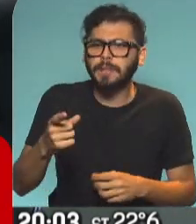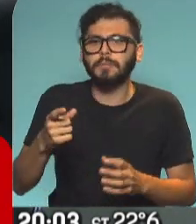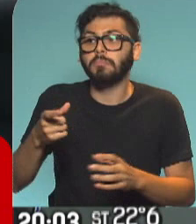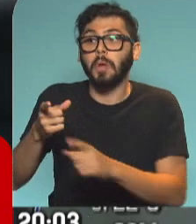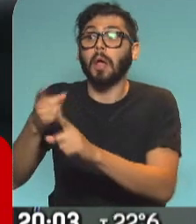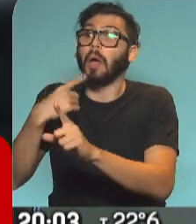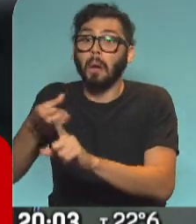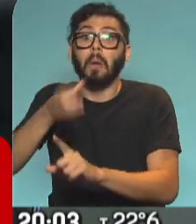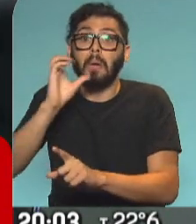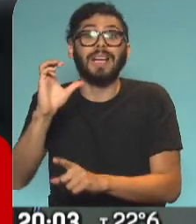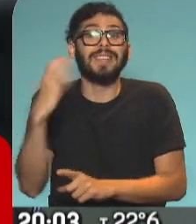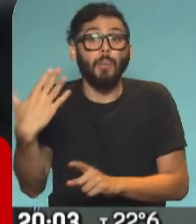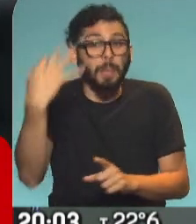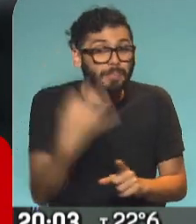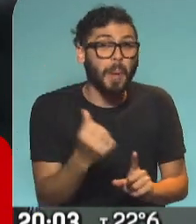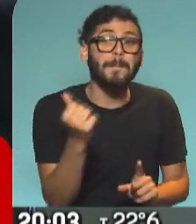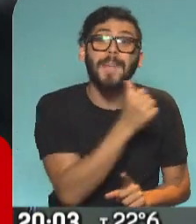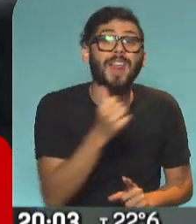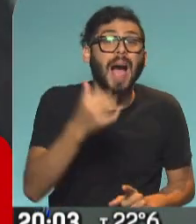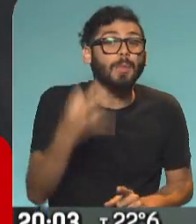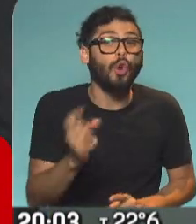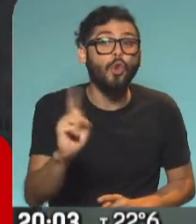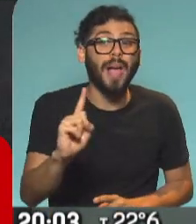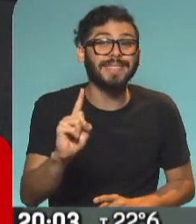el uso, pero no lo autorizaron como medicamento. ¿Sí? Muy claro todo.